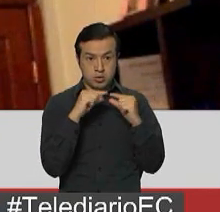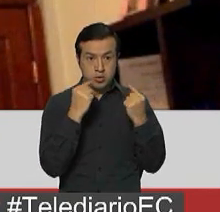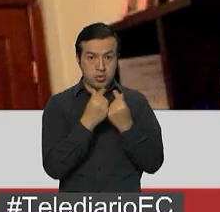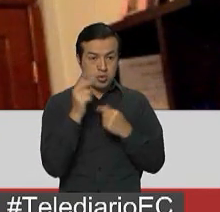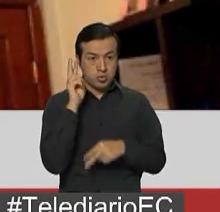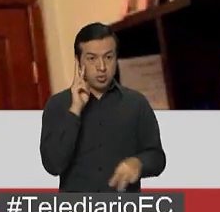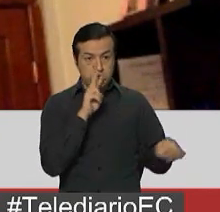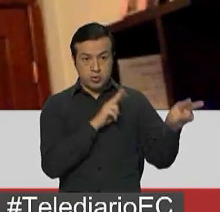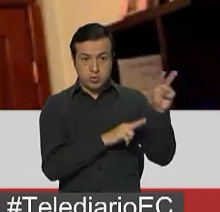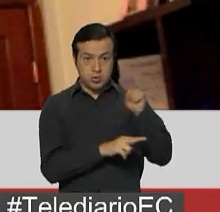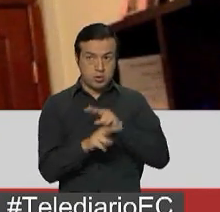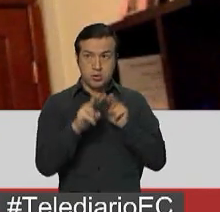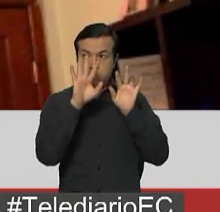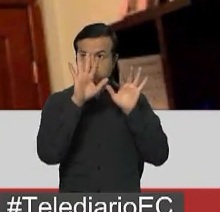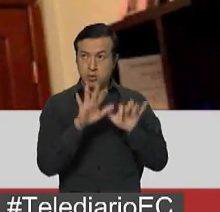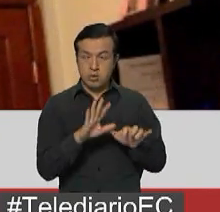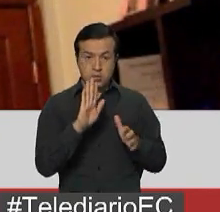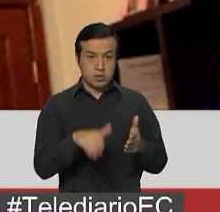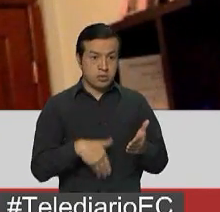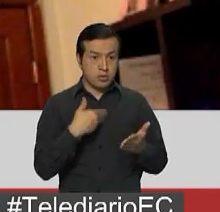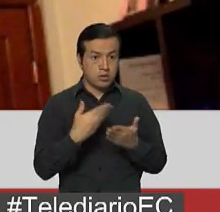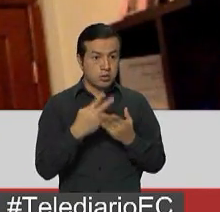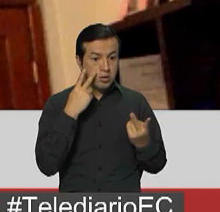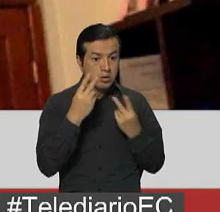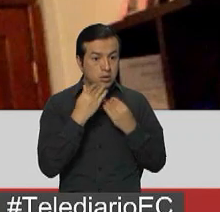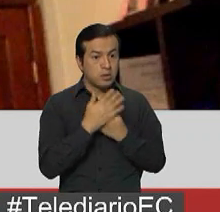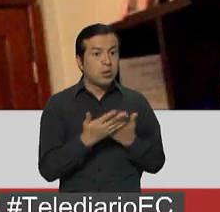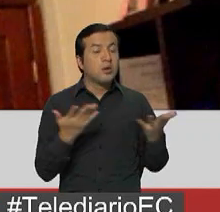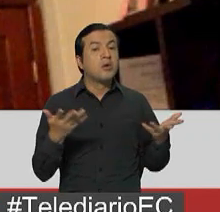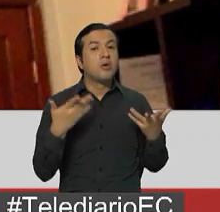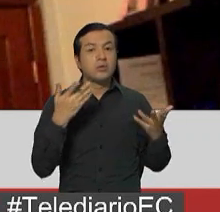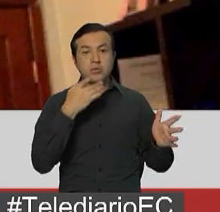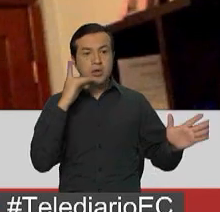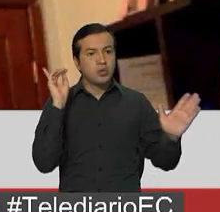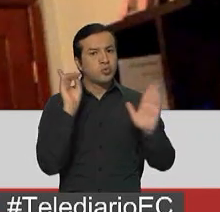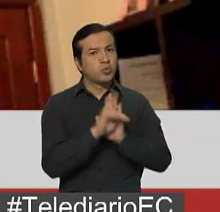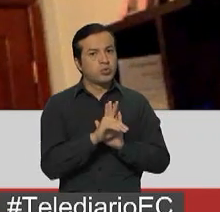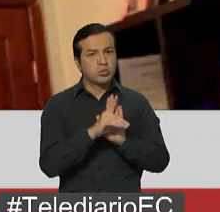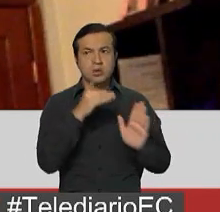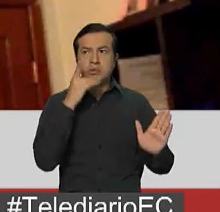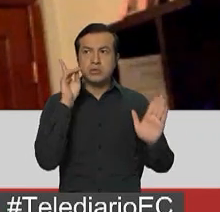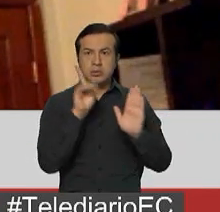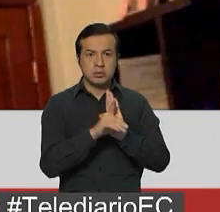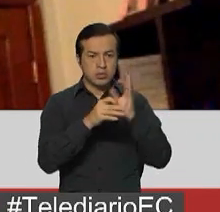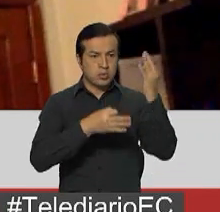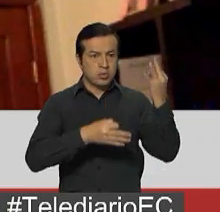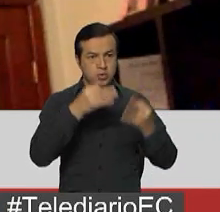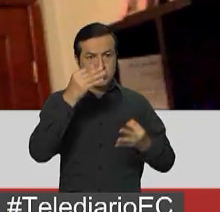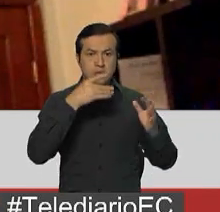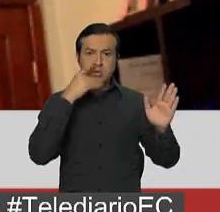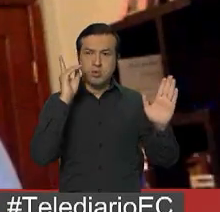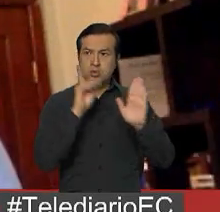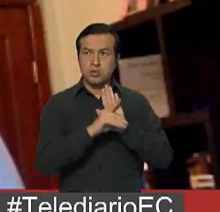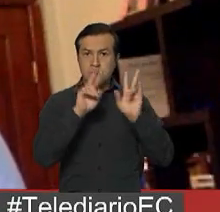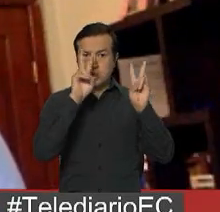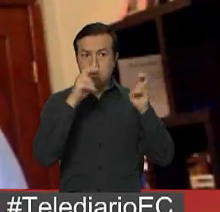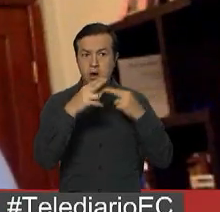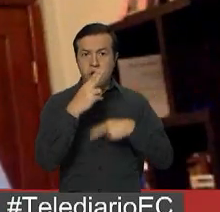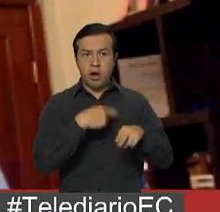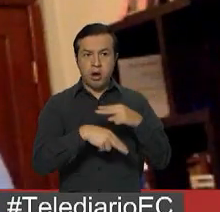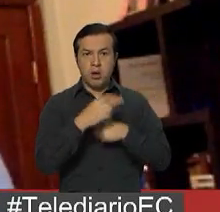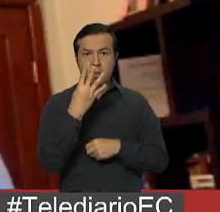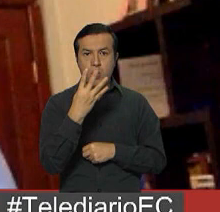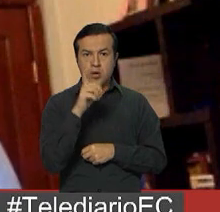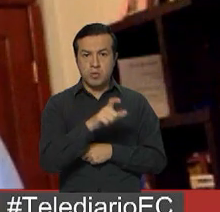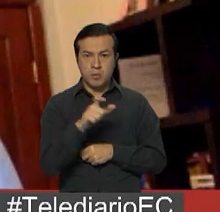emergente y el secretario estuvimos ahí presentes con la formulación de cargos donde ya la justicia le formuló cargos por el delito especulado a cuatro